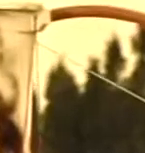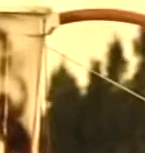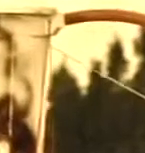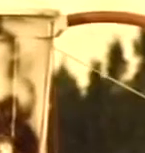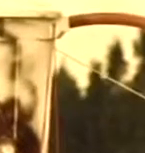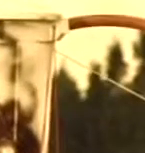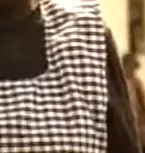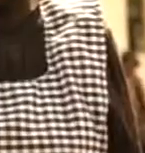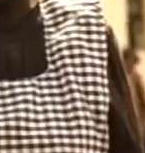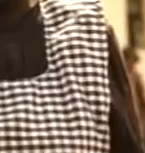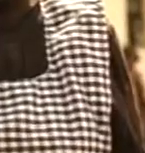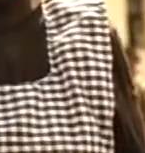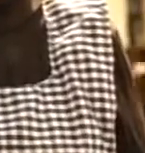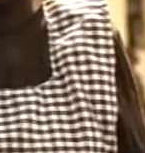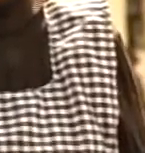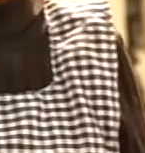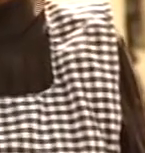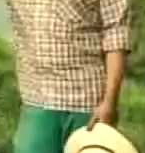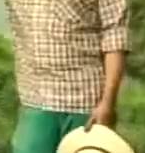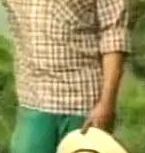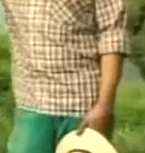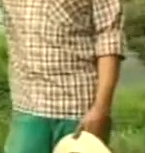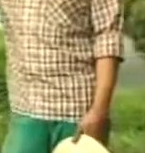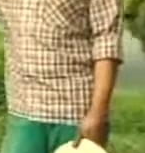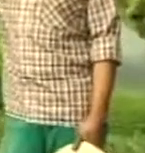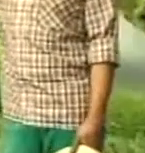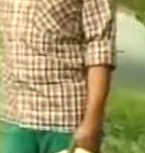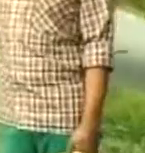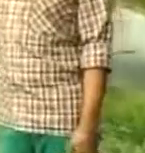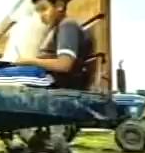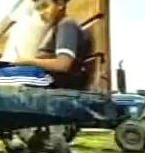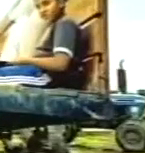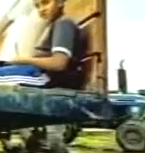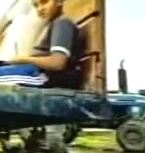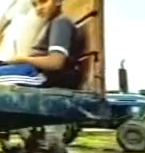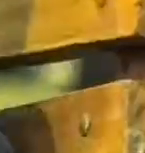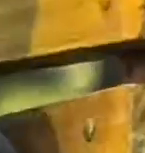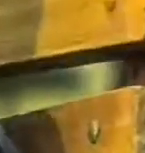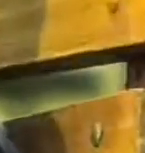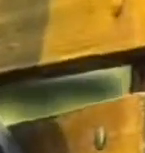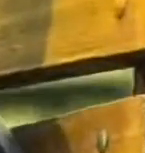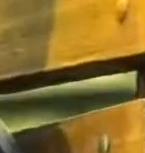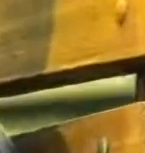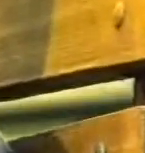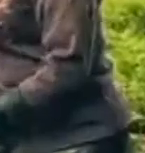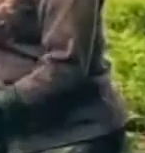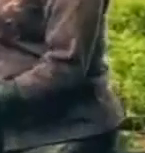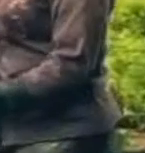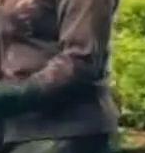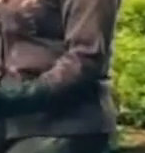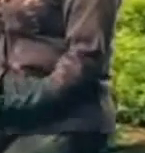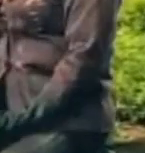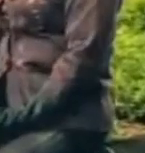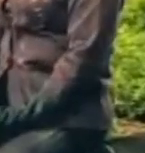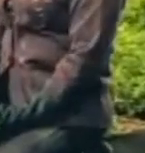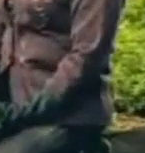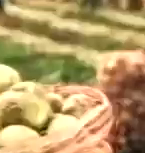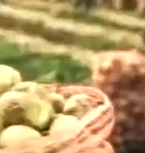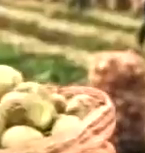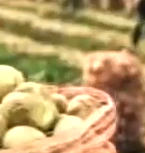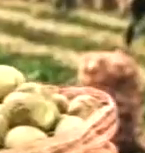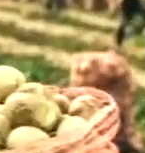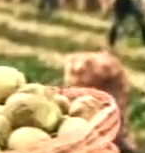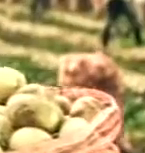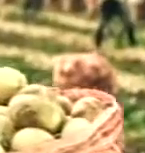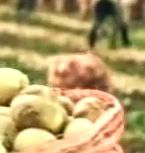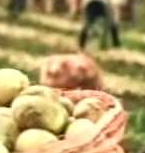Yo tengo ideas. Yo tengo familia. Yo tengo orgullo. Yo tengo sueños. Yo tengo amigos.